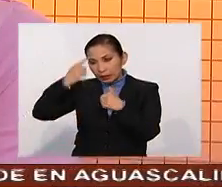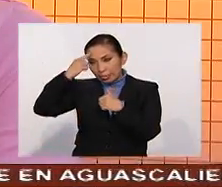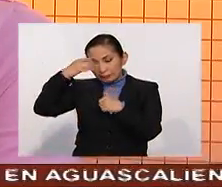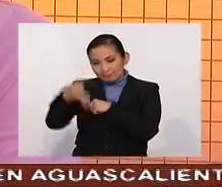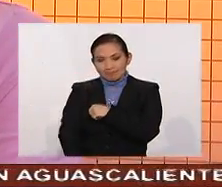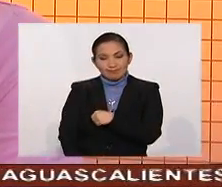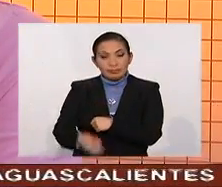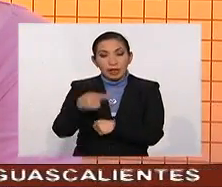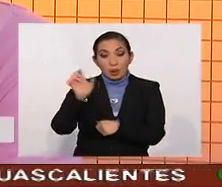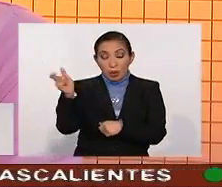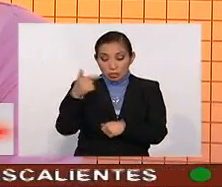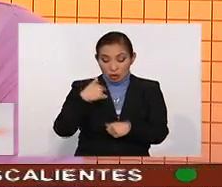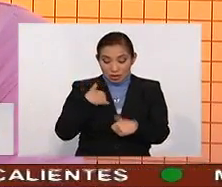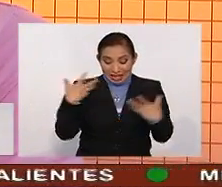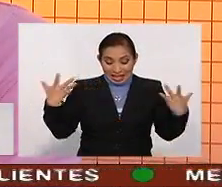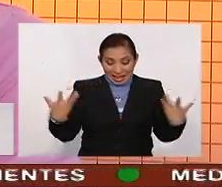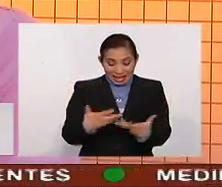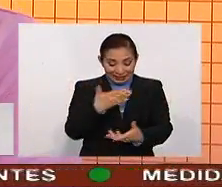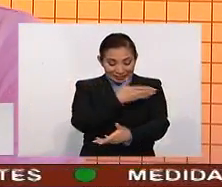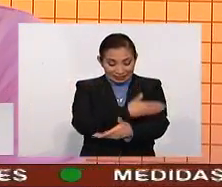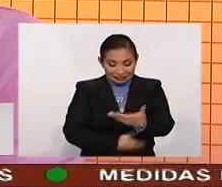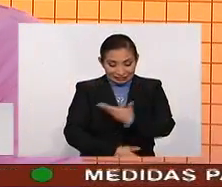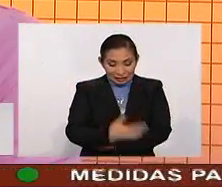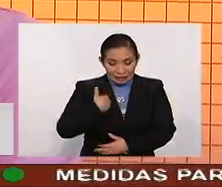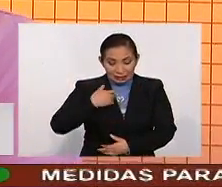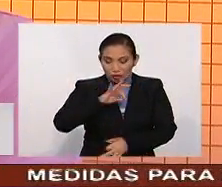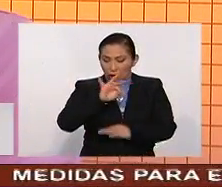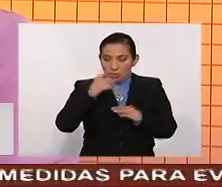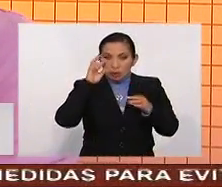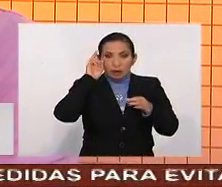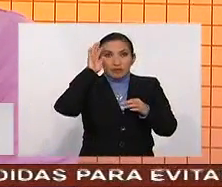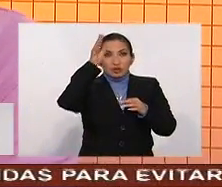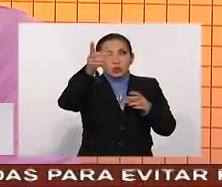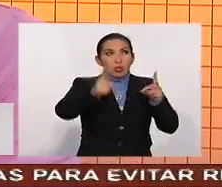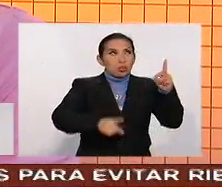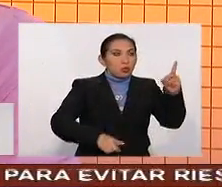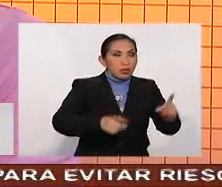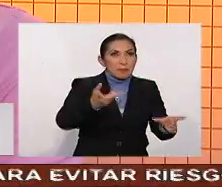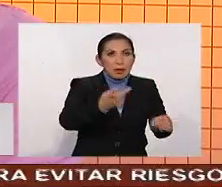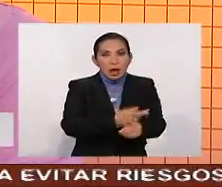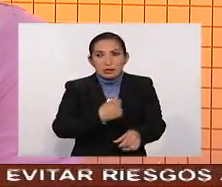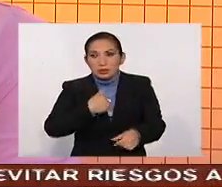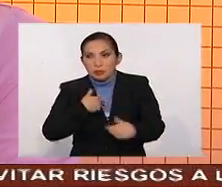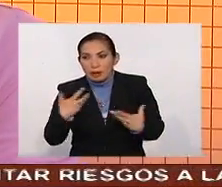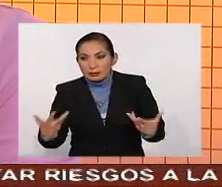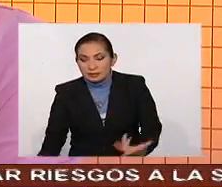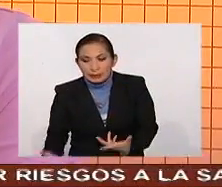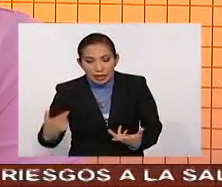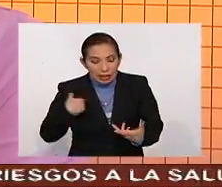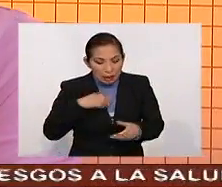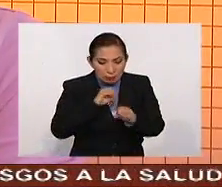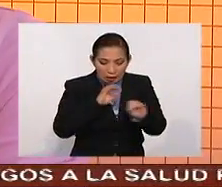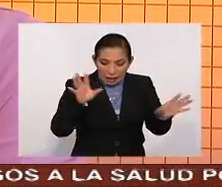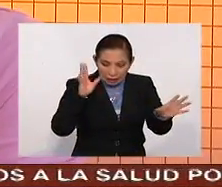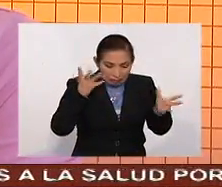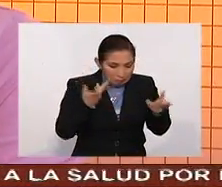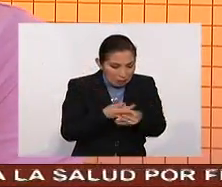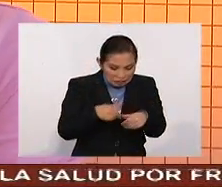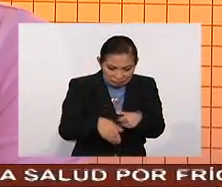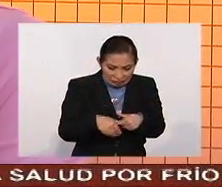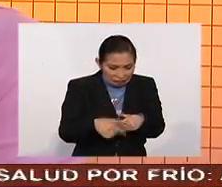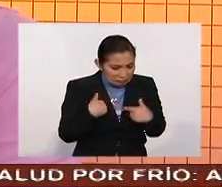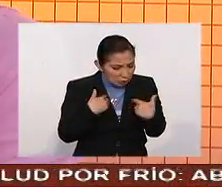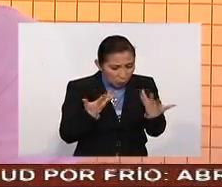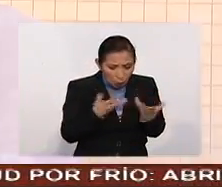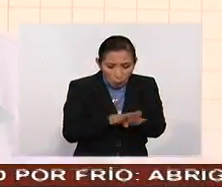Cuando uno vive una amputación, todo es incertidumbre, todo es duda, no tiene claro uno qué es lo que va a pasar,